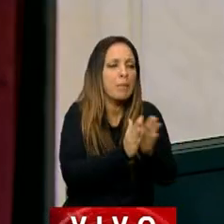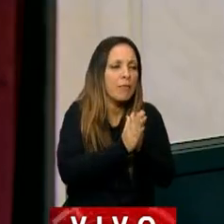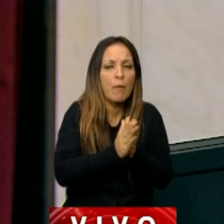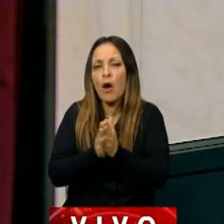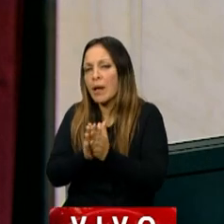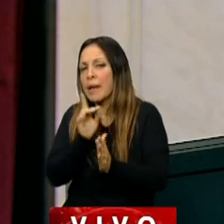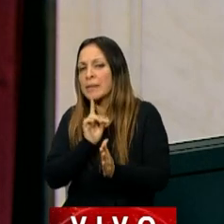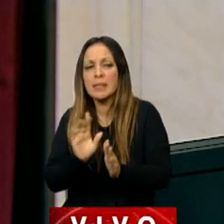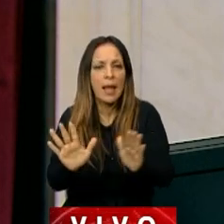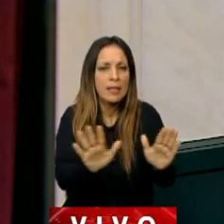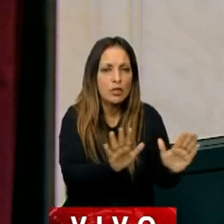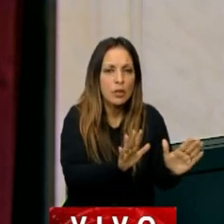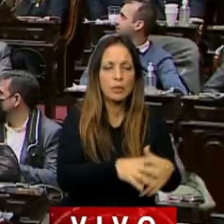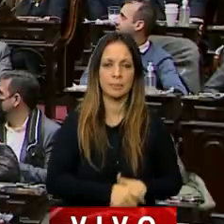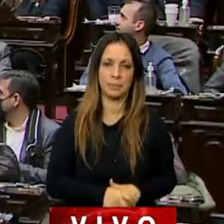Silencio.